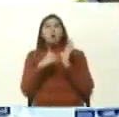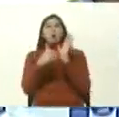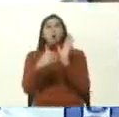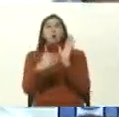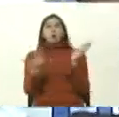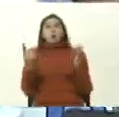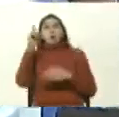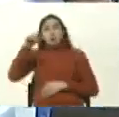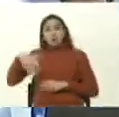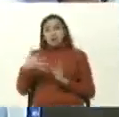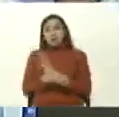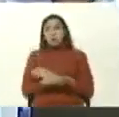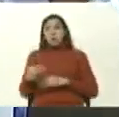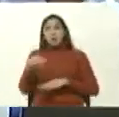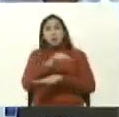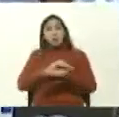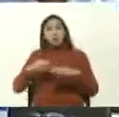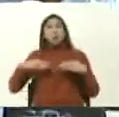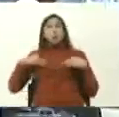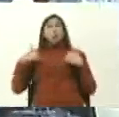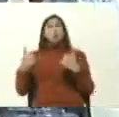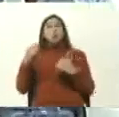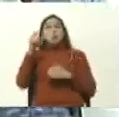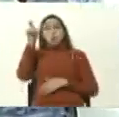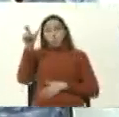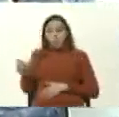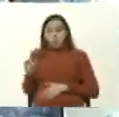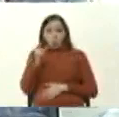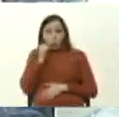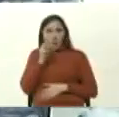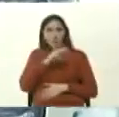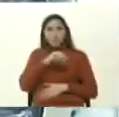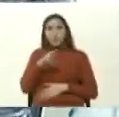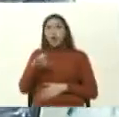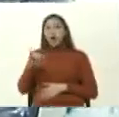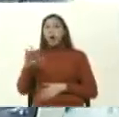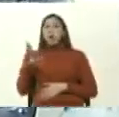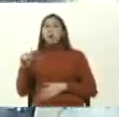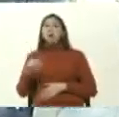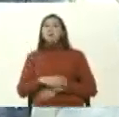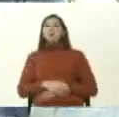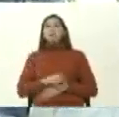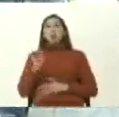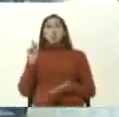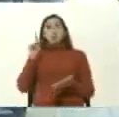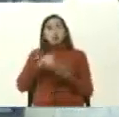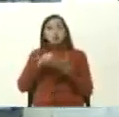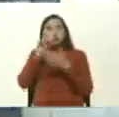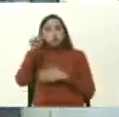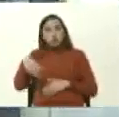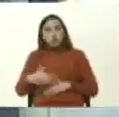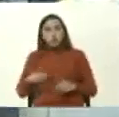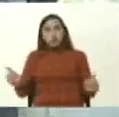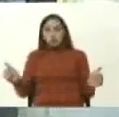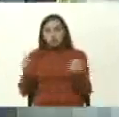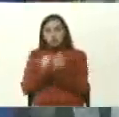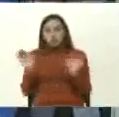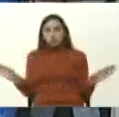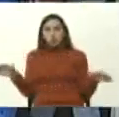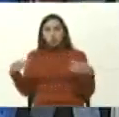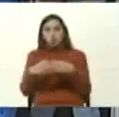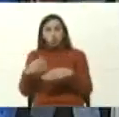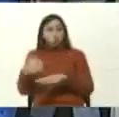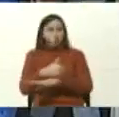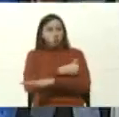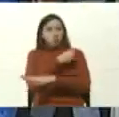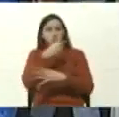de por el Ministerio de Salud, Armando Marín, que es la Autoridad Única de Salud, y la doctora Gloria Contreras, que es la directora de